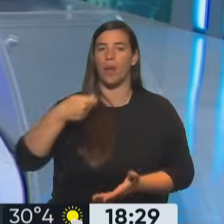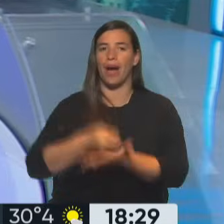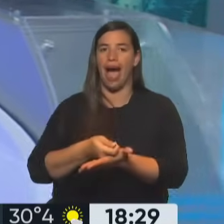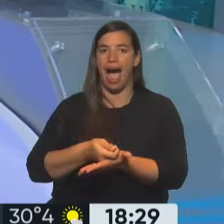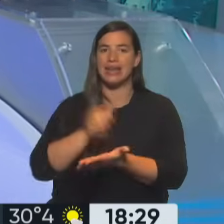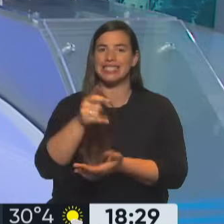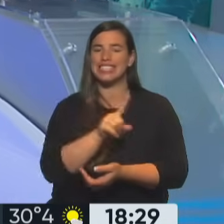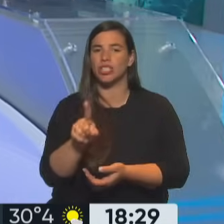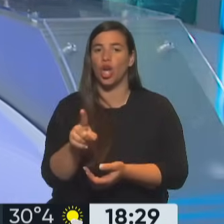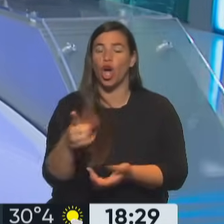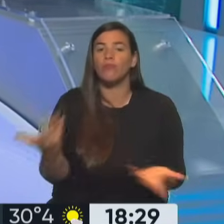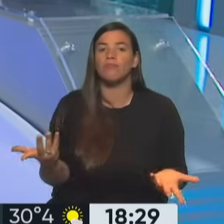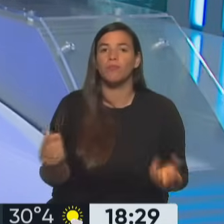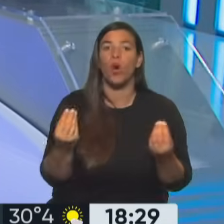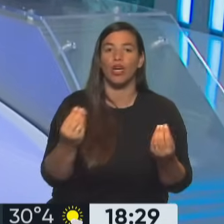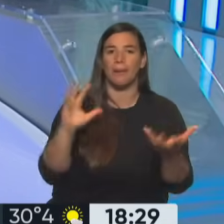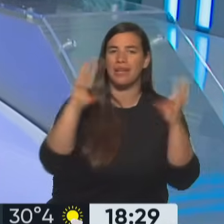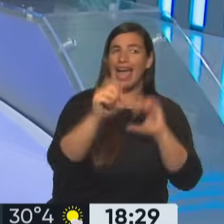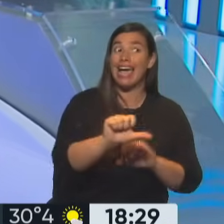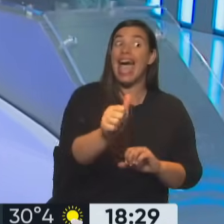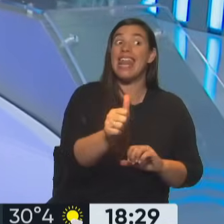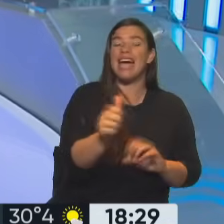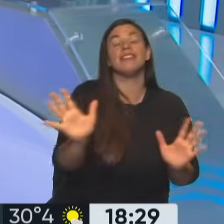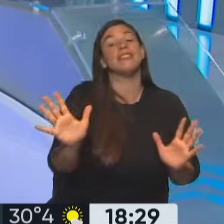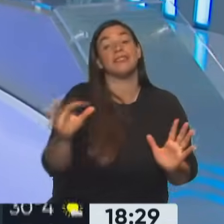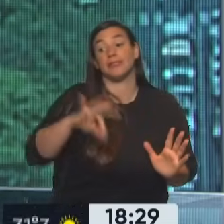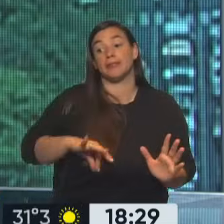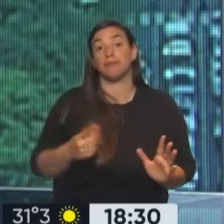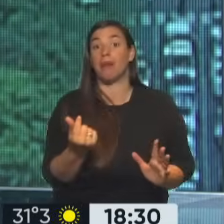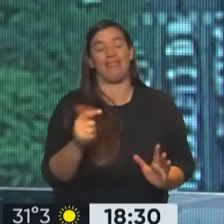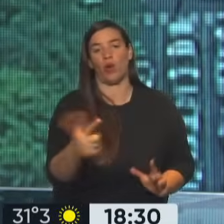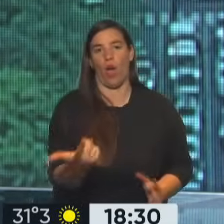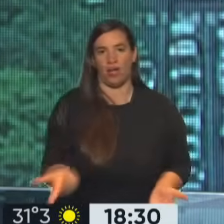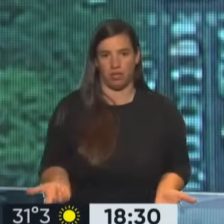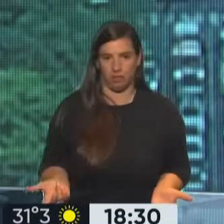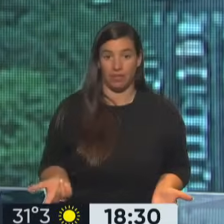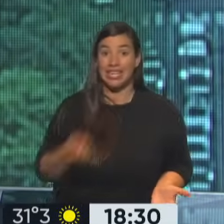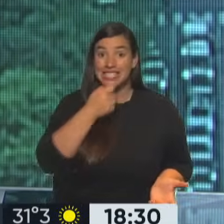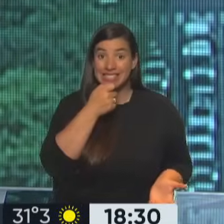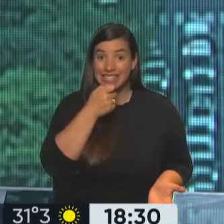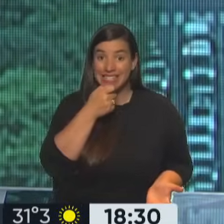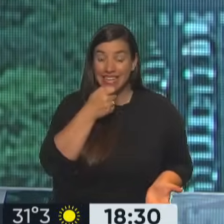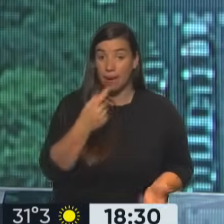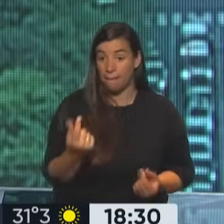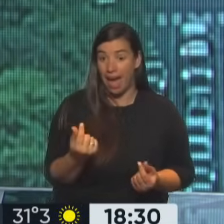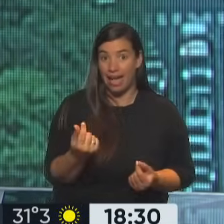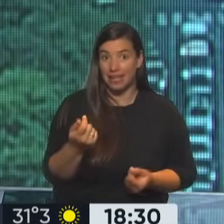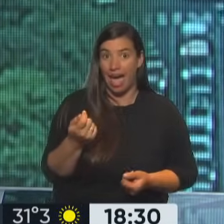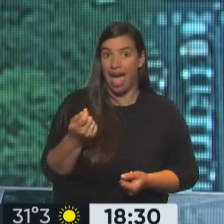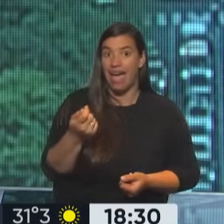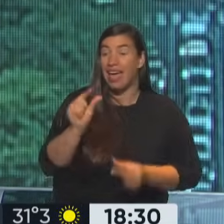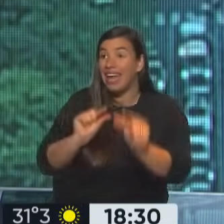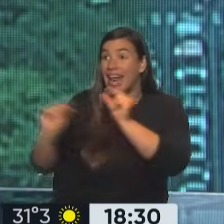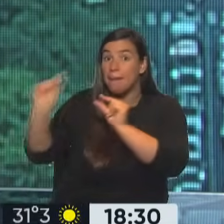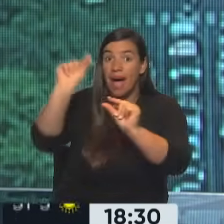lleva a cabo. Porque no tiene plata. Y claro que no tiene plata, porque dice, si no reparten la plata de la coparticipación, las provincias se quedan sin plata. Eso es lo que quiere